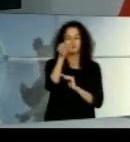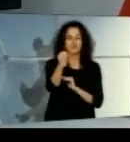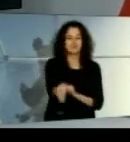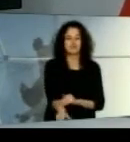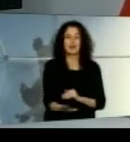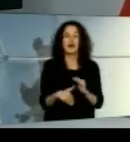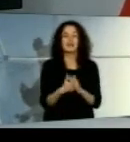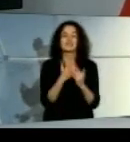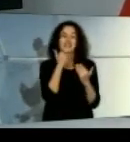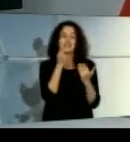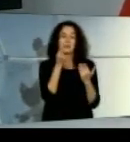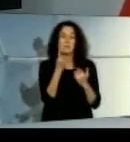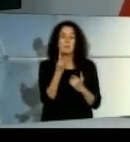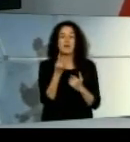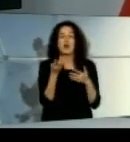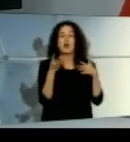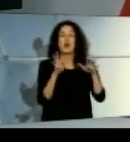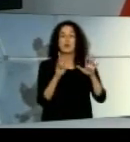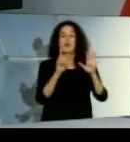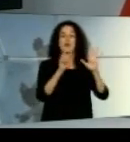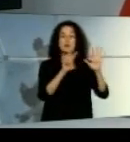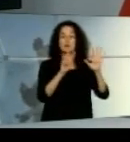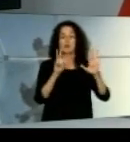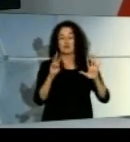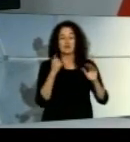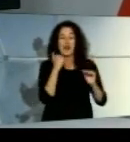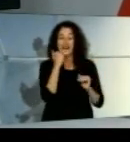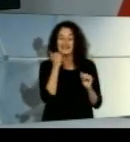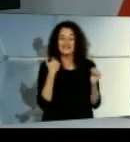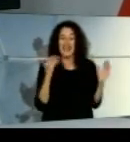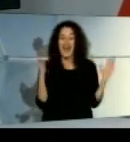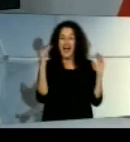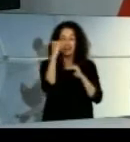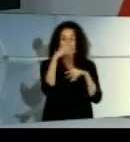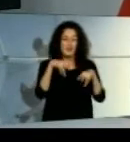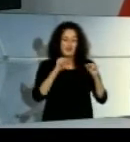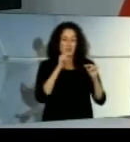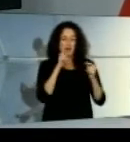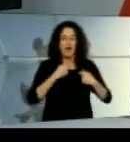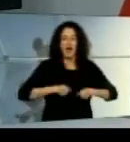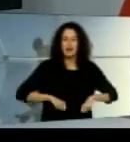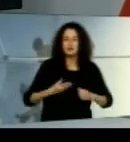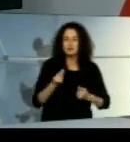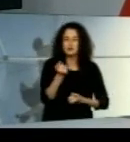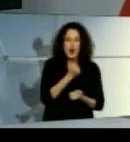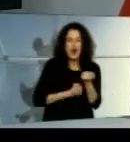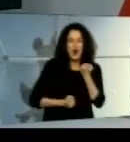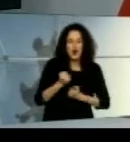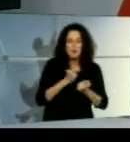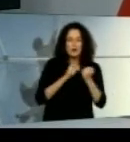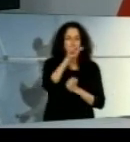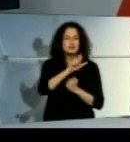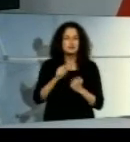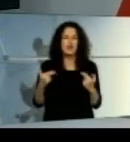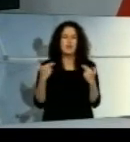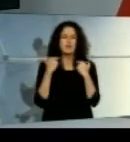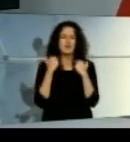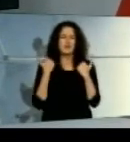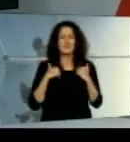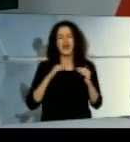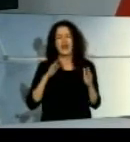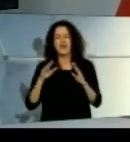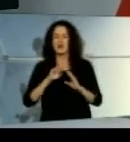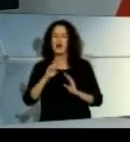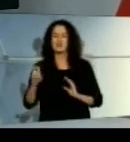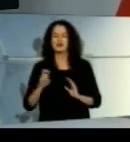1928, que prácticamente se acaba un poco esta atención, porque los costes económicos, los señores diputados de esta otra época ya